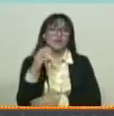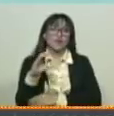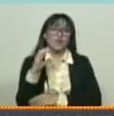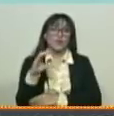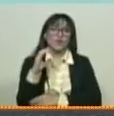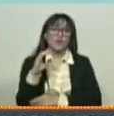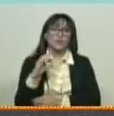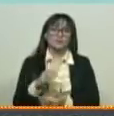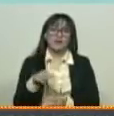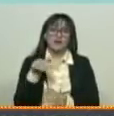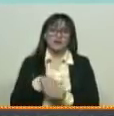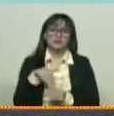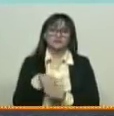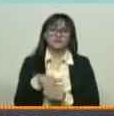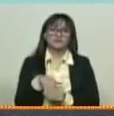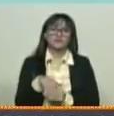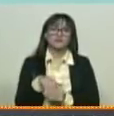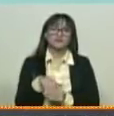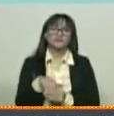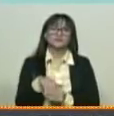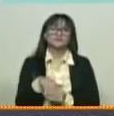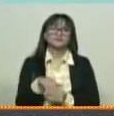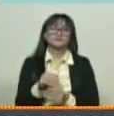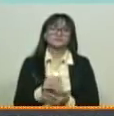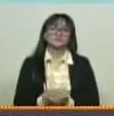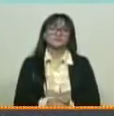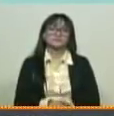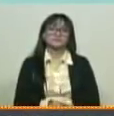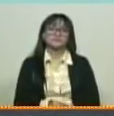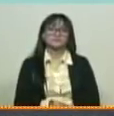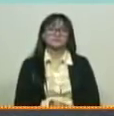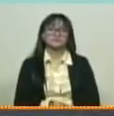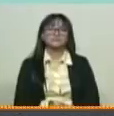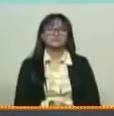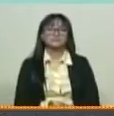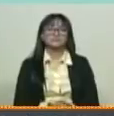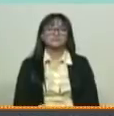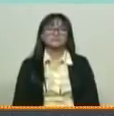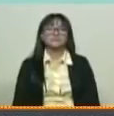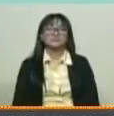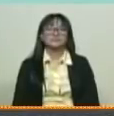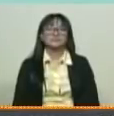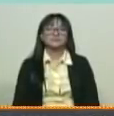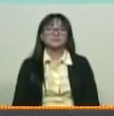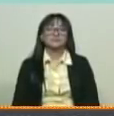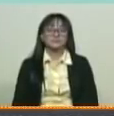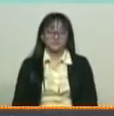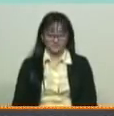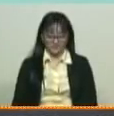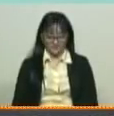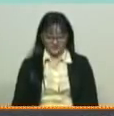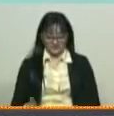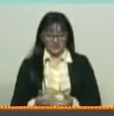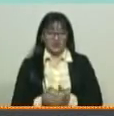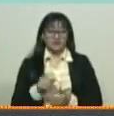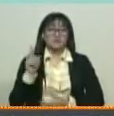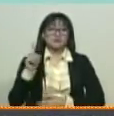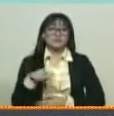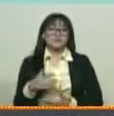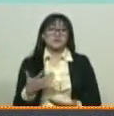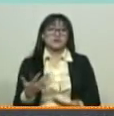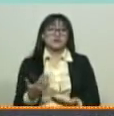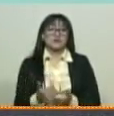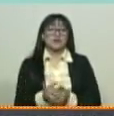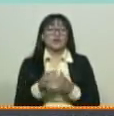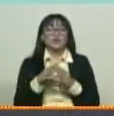significó la elección parlamentaria en la hermana República de Colombia. Podría también venir absolutamente